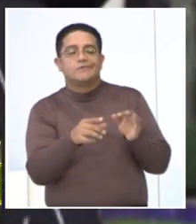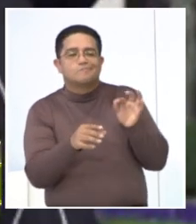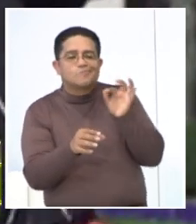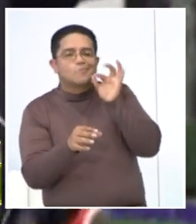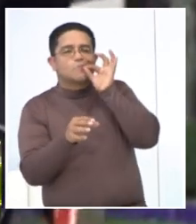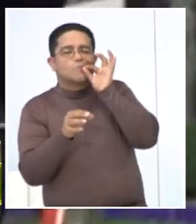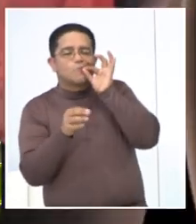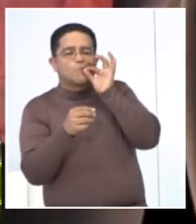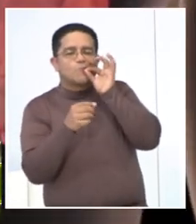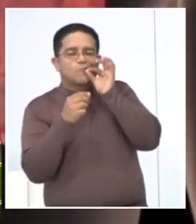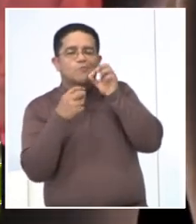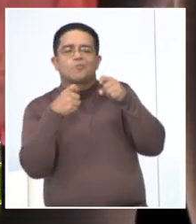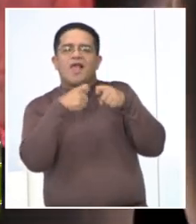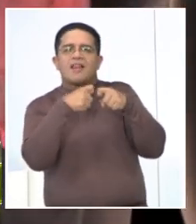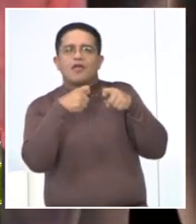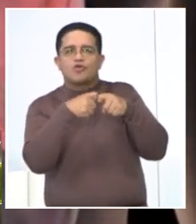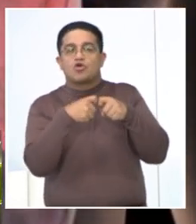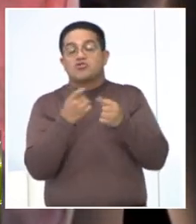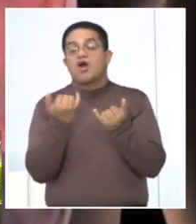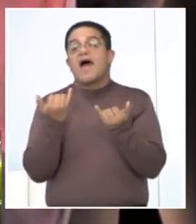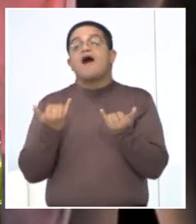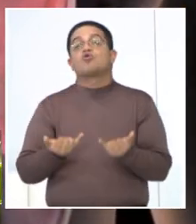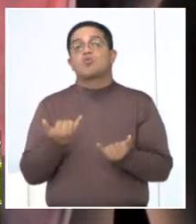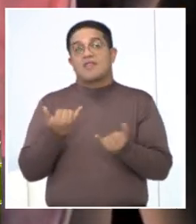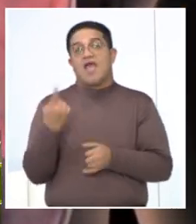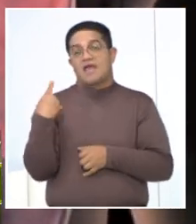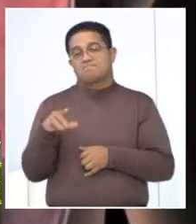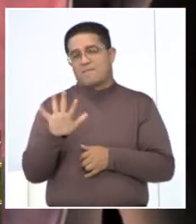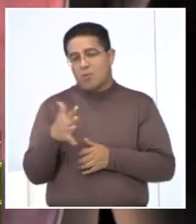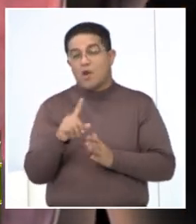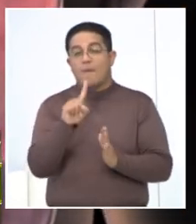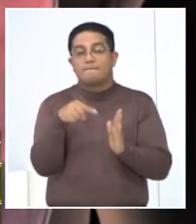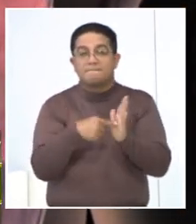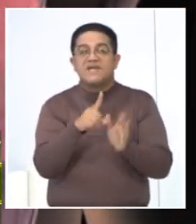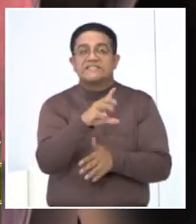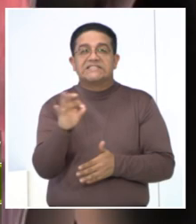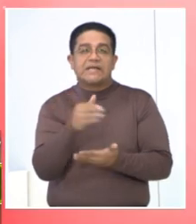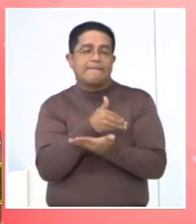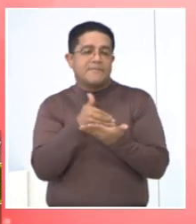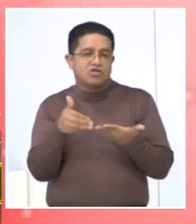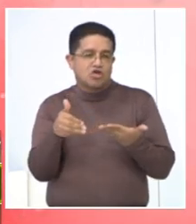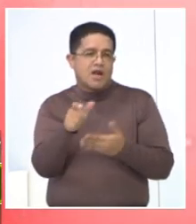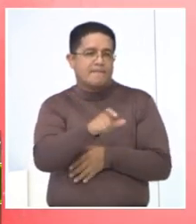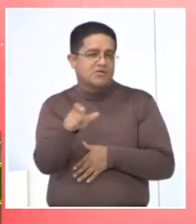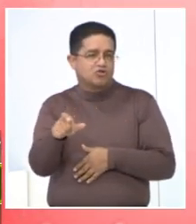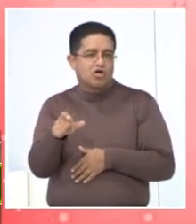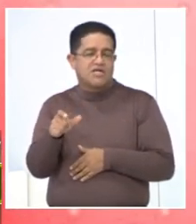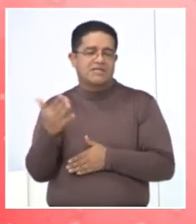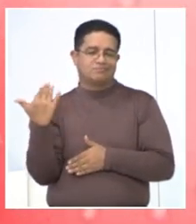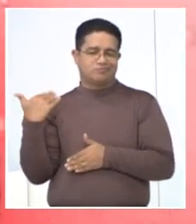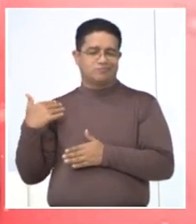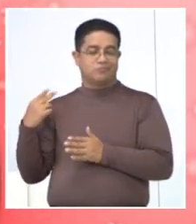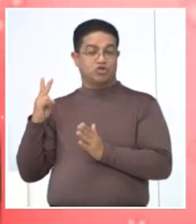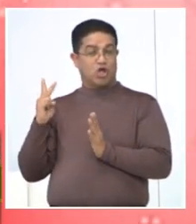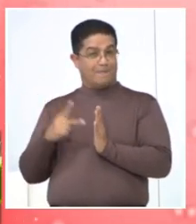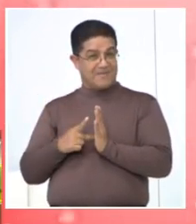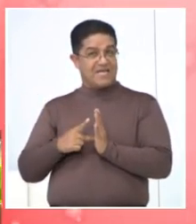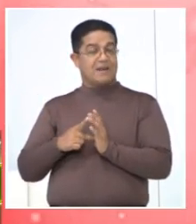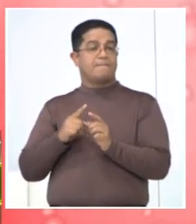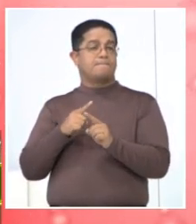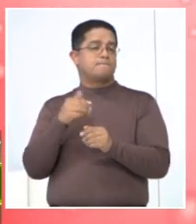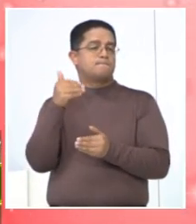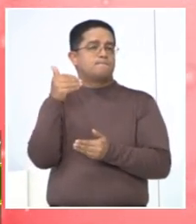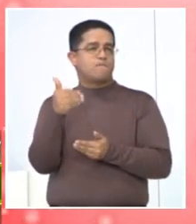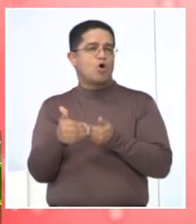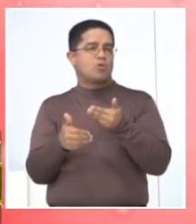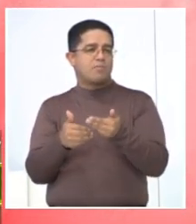electrónicos, aunque se calcula que en la actualidad hay 1.100 millones de fumadores adultos, desde el año 2000 ha bajado el consumo en hombres